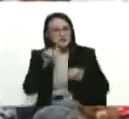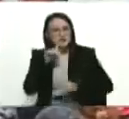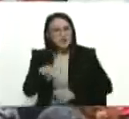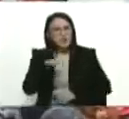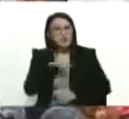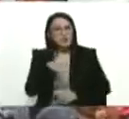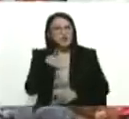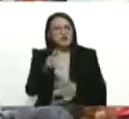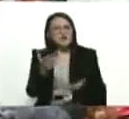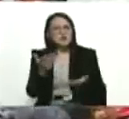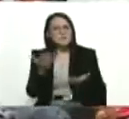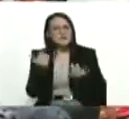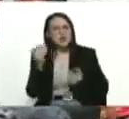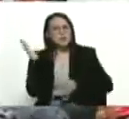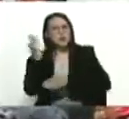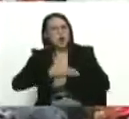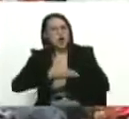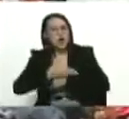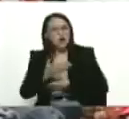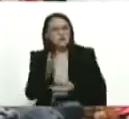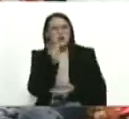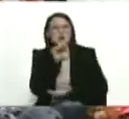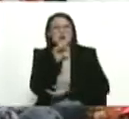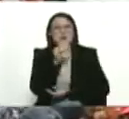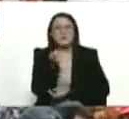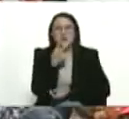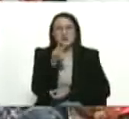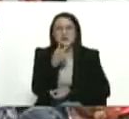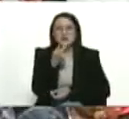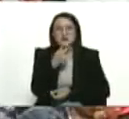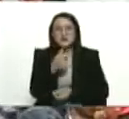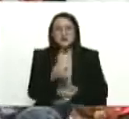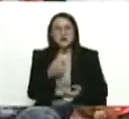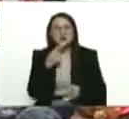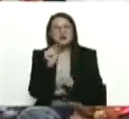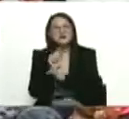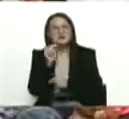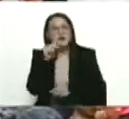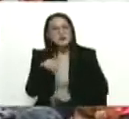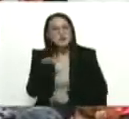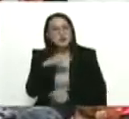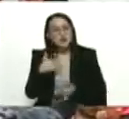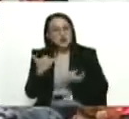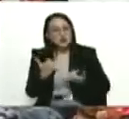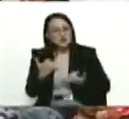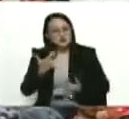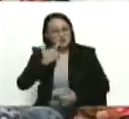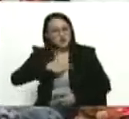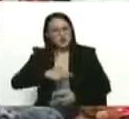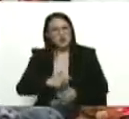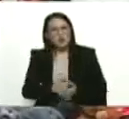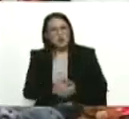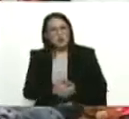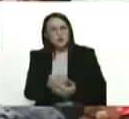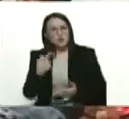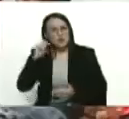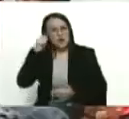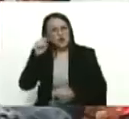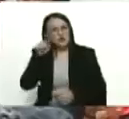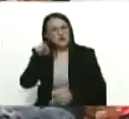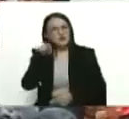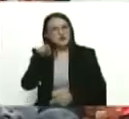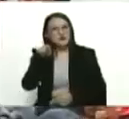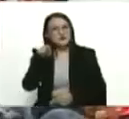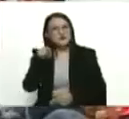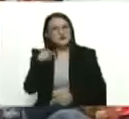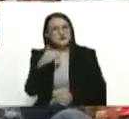ellos pidieron bloqueo para que no tuvieran medicina. Y le dicen al pueblo, aquí estoy yo, mira, me acordé de ti, te